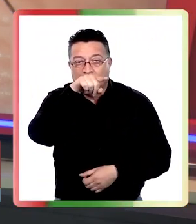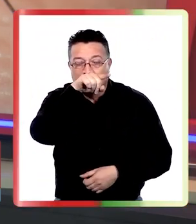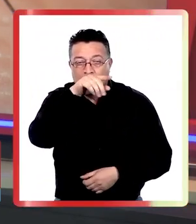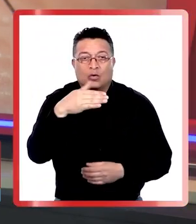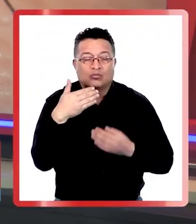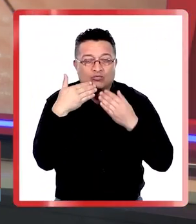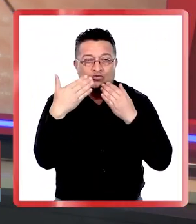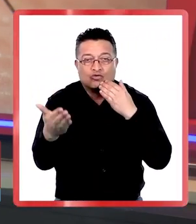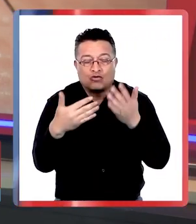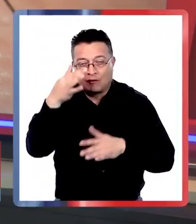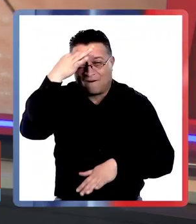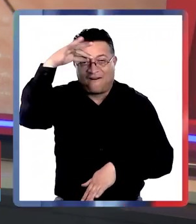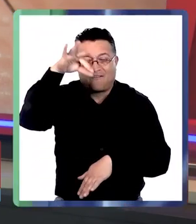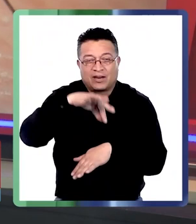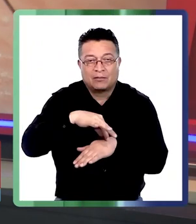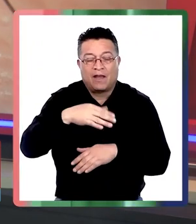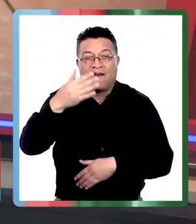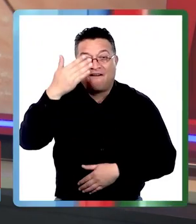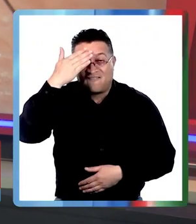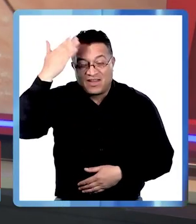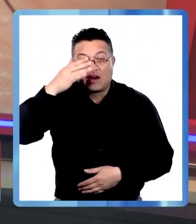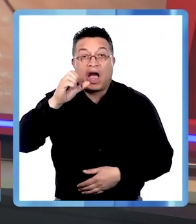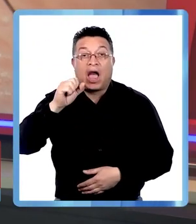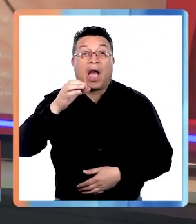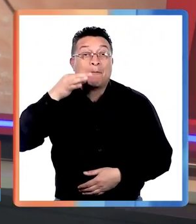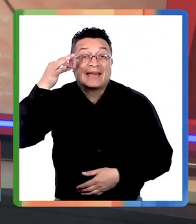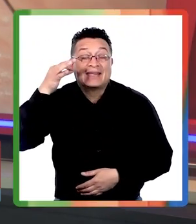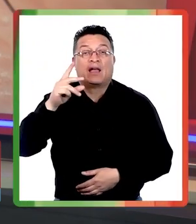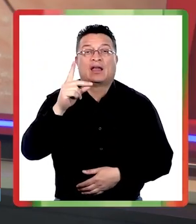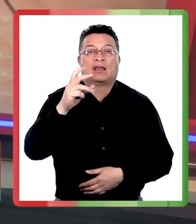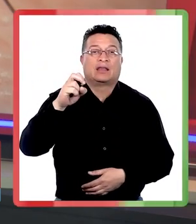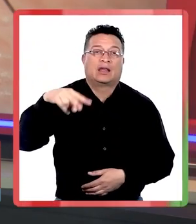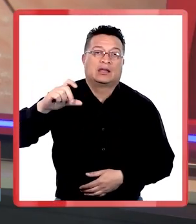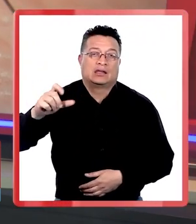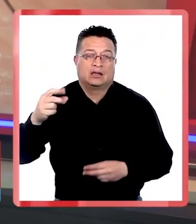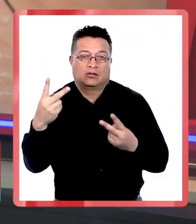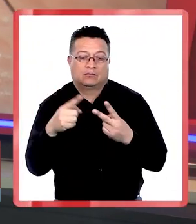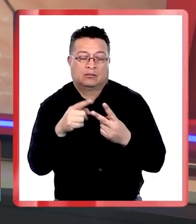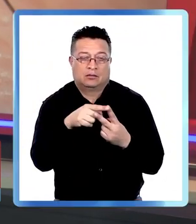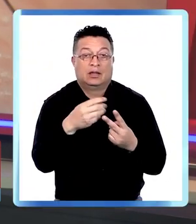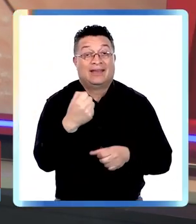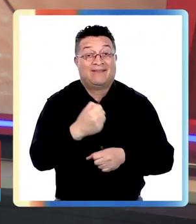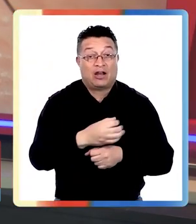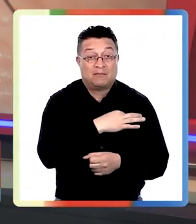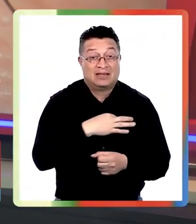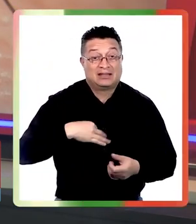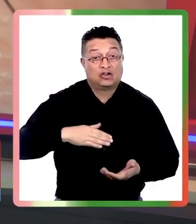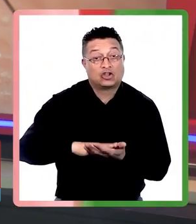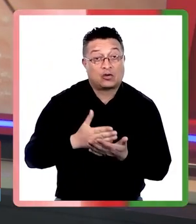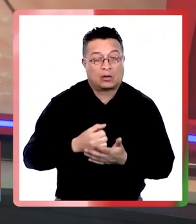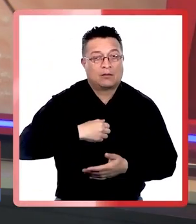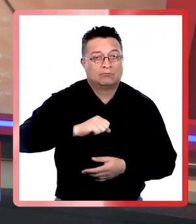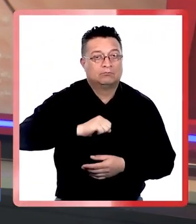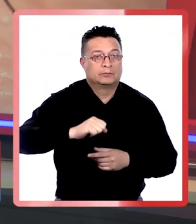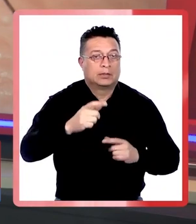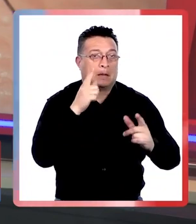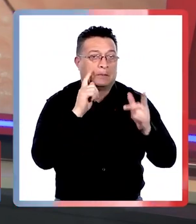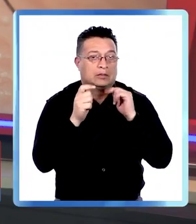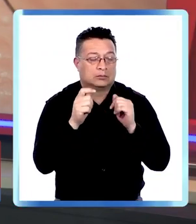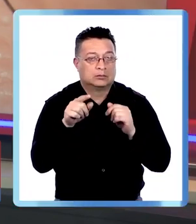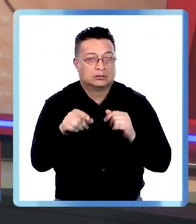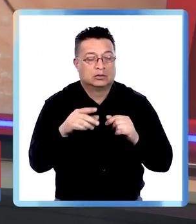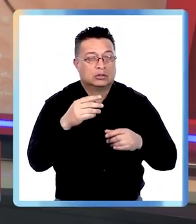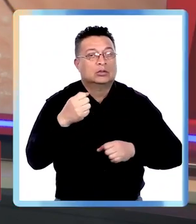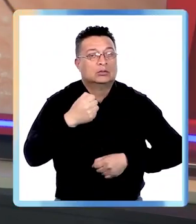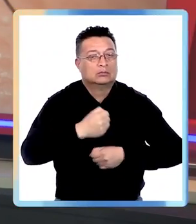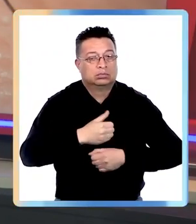la fiebre amarilla y el dengue. El trabajo del Ministerio de Salud busca además prevenir situaciones de riesgo durante el desarrollo de los Juegos